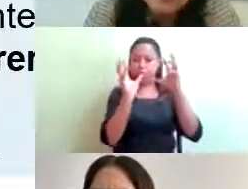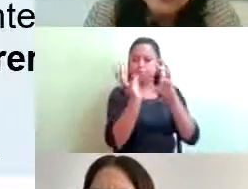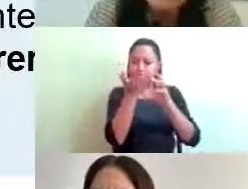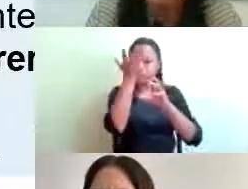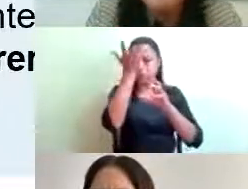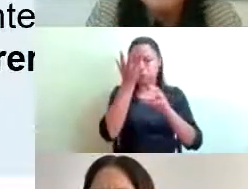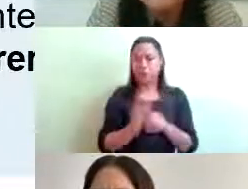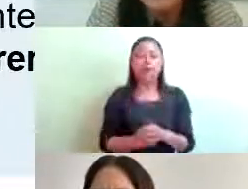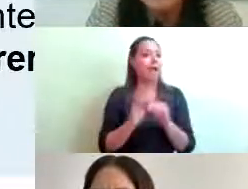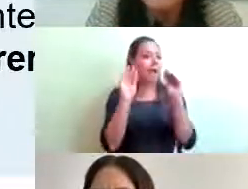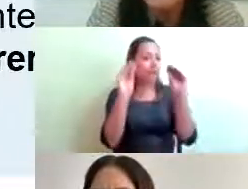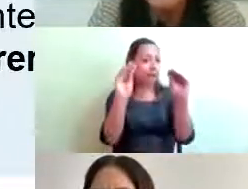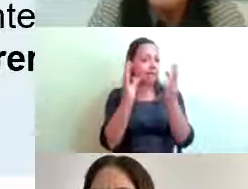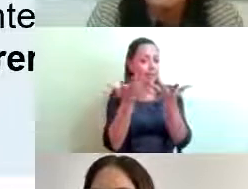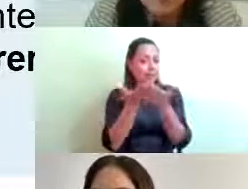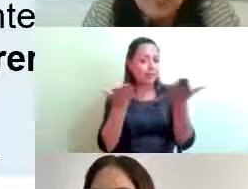hacemos una